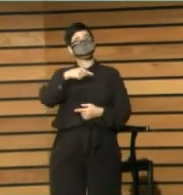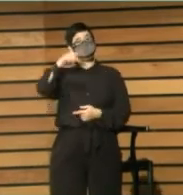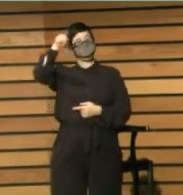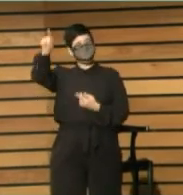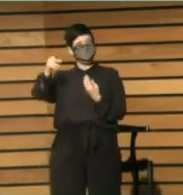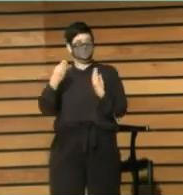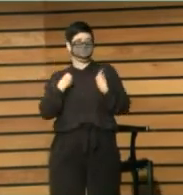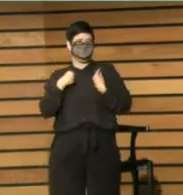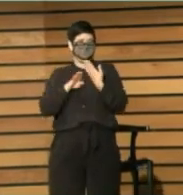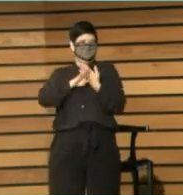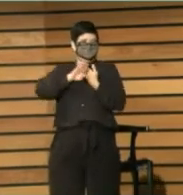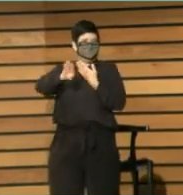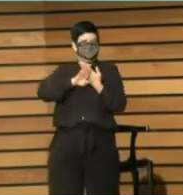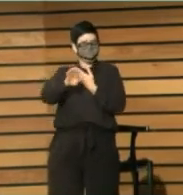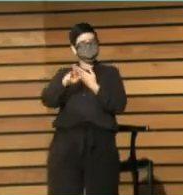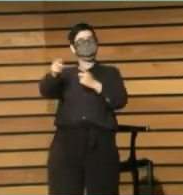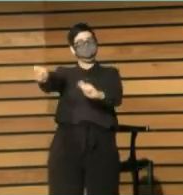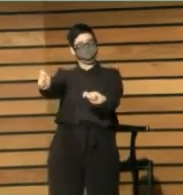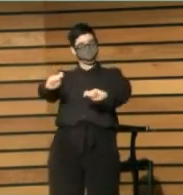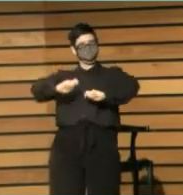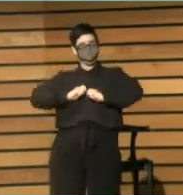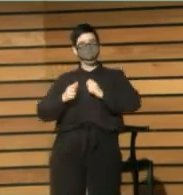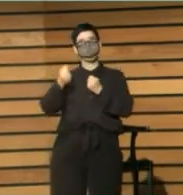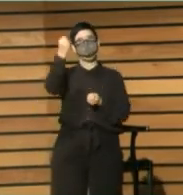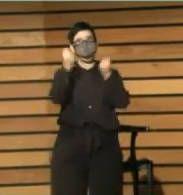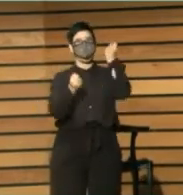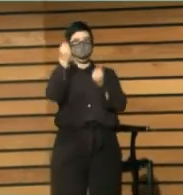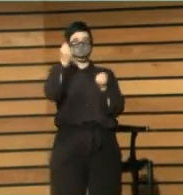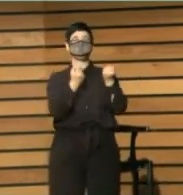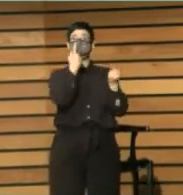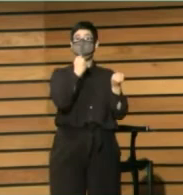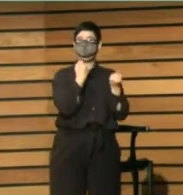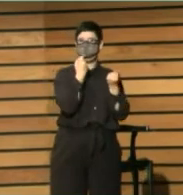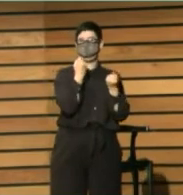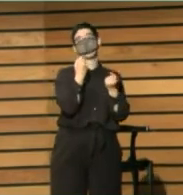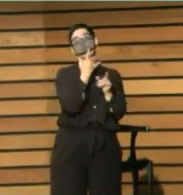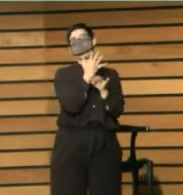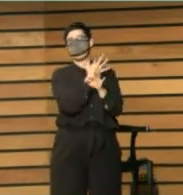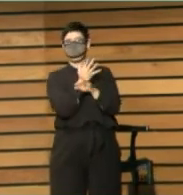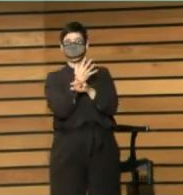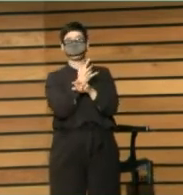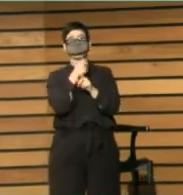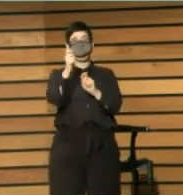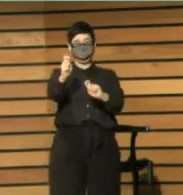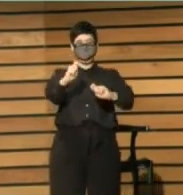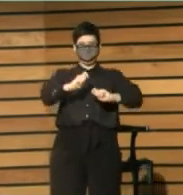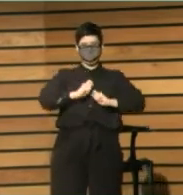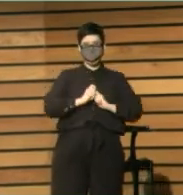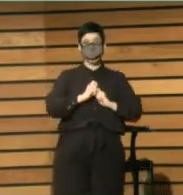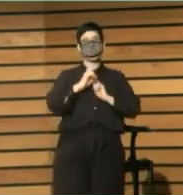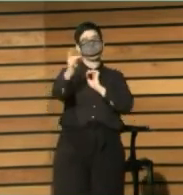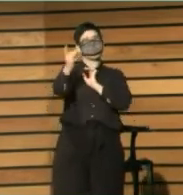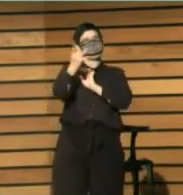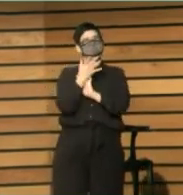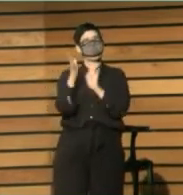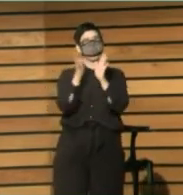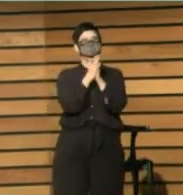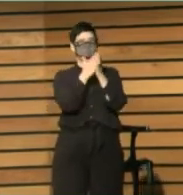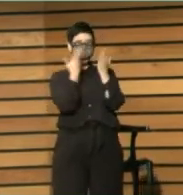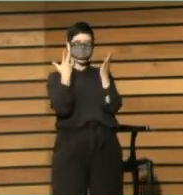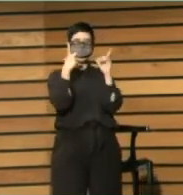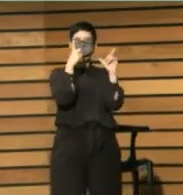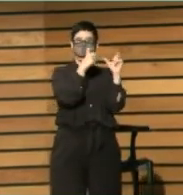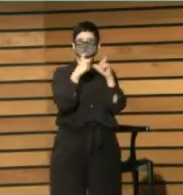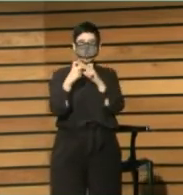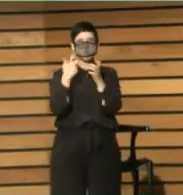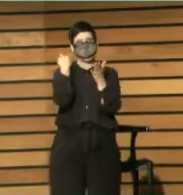juguete, y ese juguete fue el primero que llegó a la casa, enviaron un libro de fotos y palabras que vino envuelto en